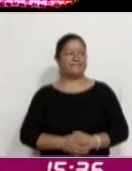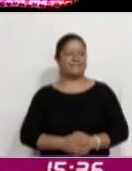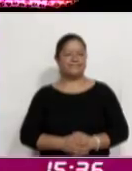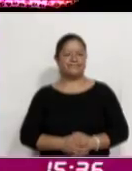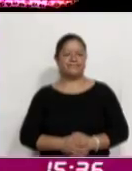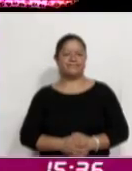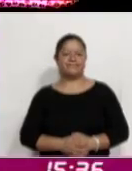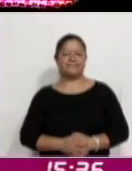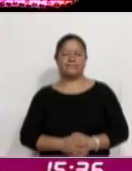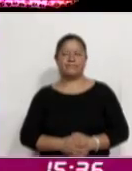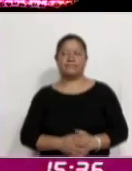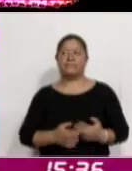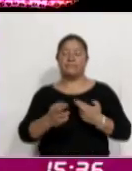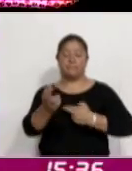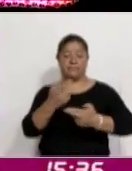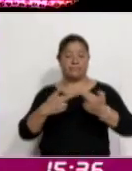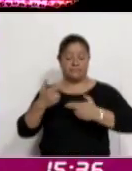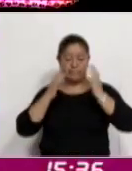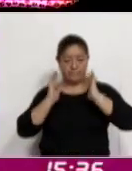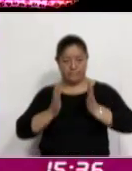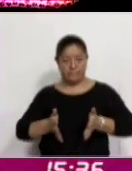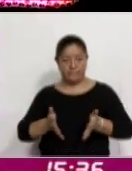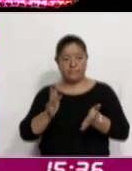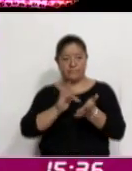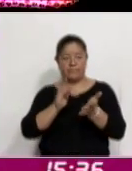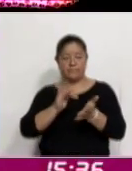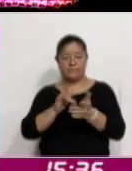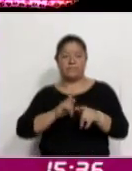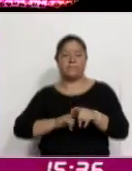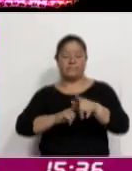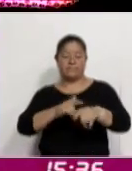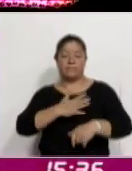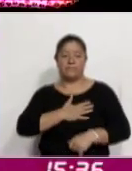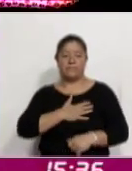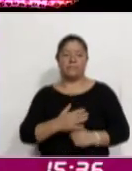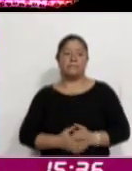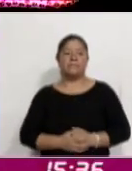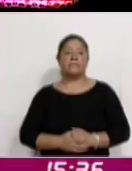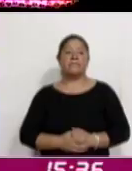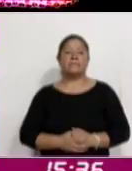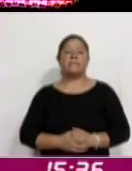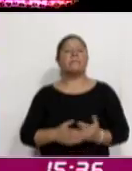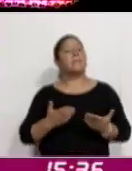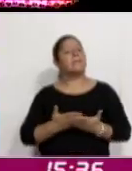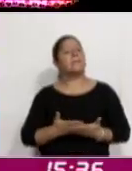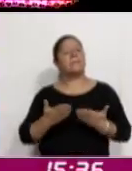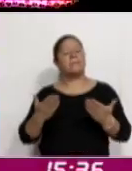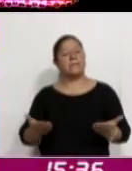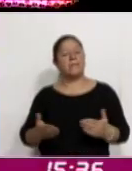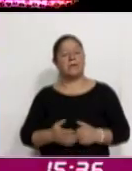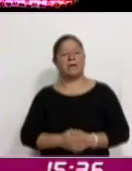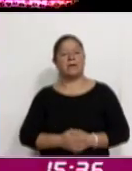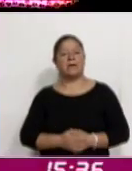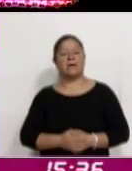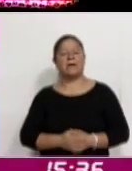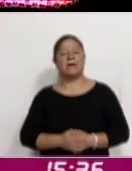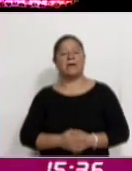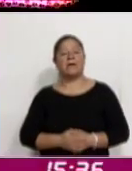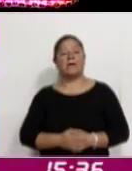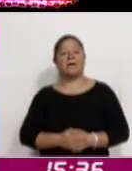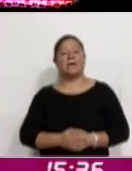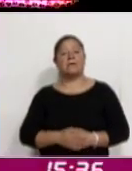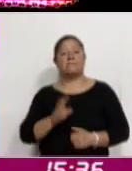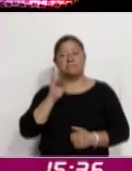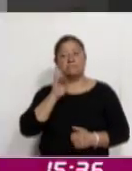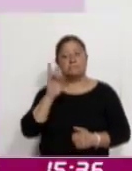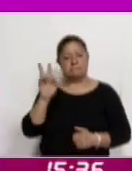Ya estamos de regreso, muchísimas gracias por continuar con nosotros. Vamos a ir precisamente al recinto ferial porque